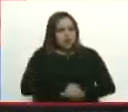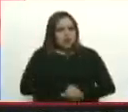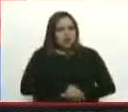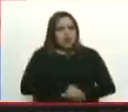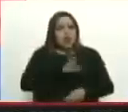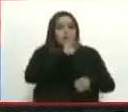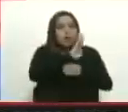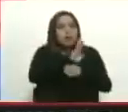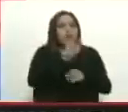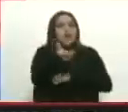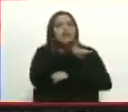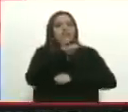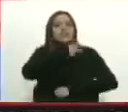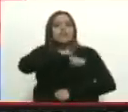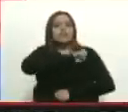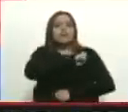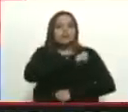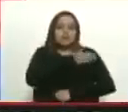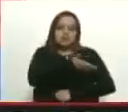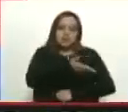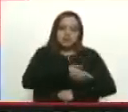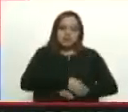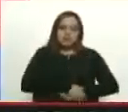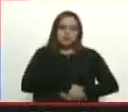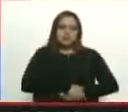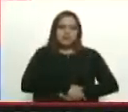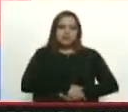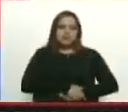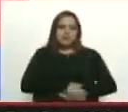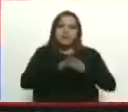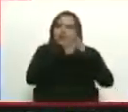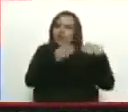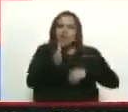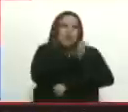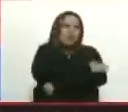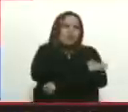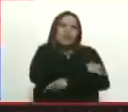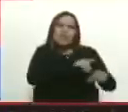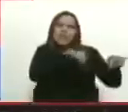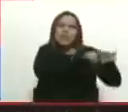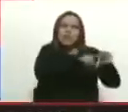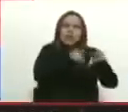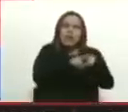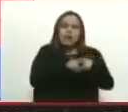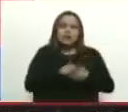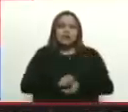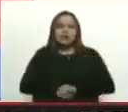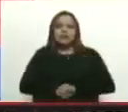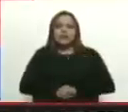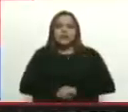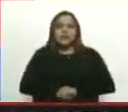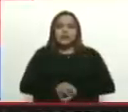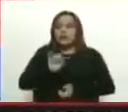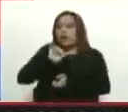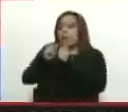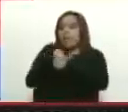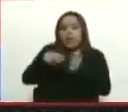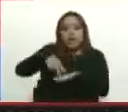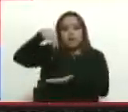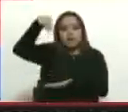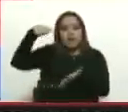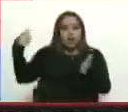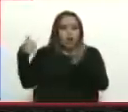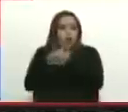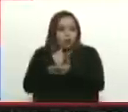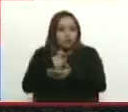el gobierno de España. De toda la oposición, mira, se retrataron en Altamira, golpe de